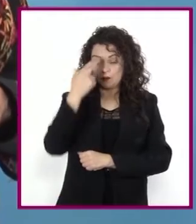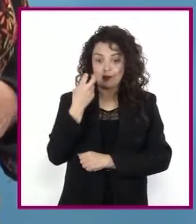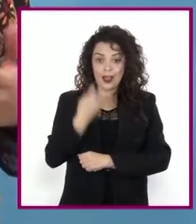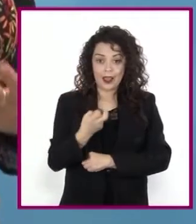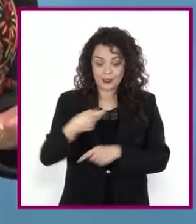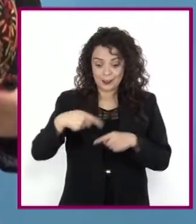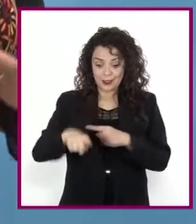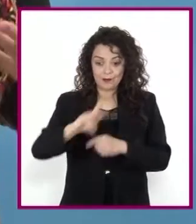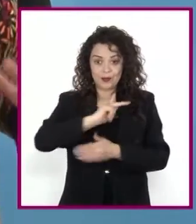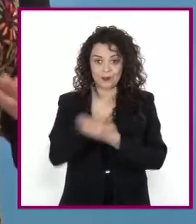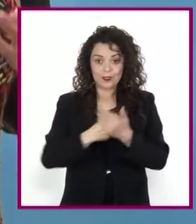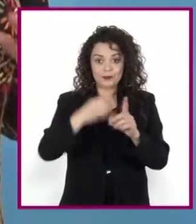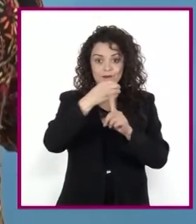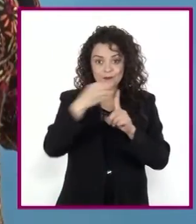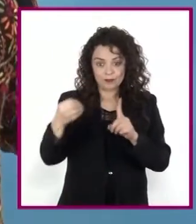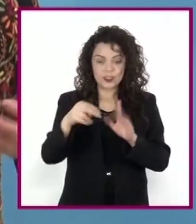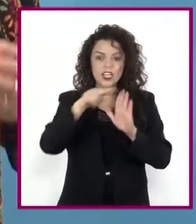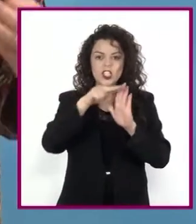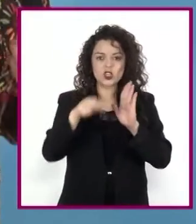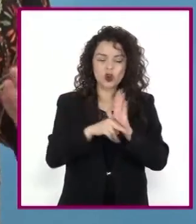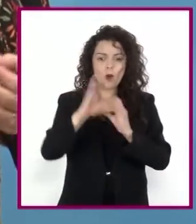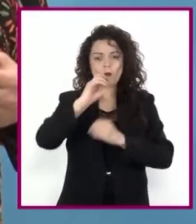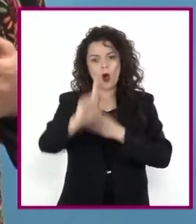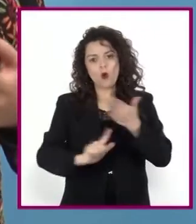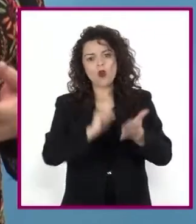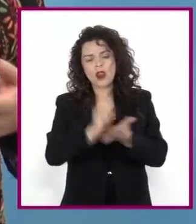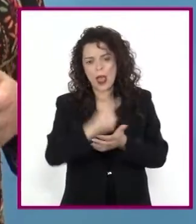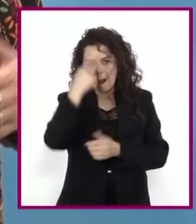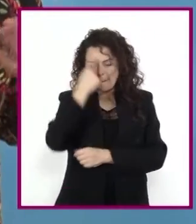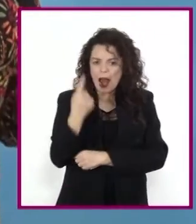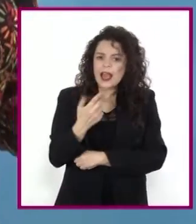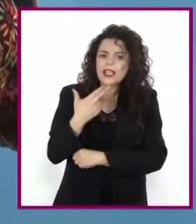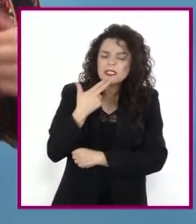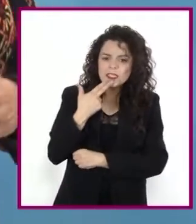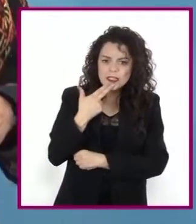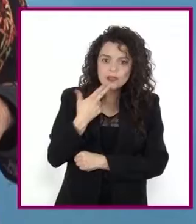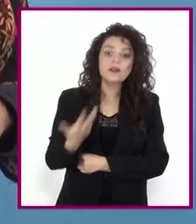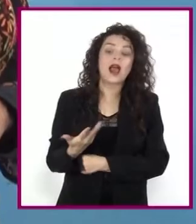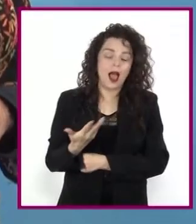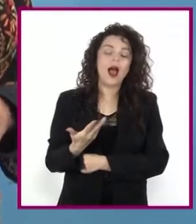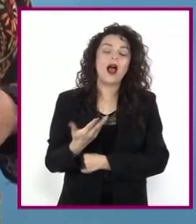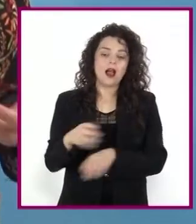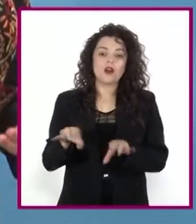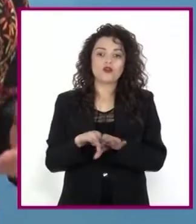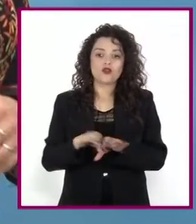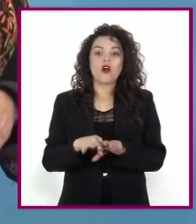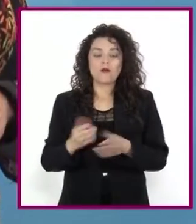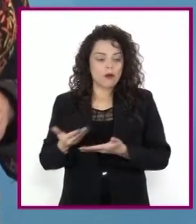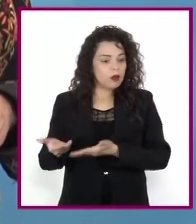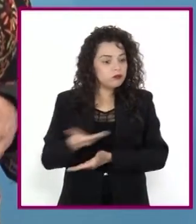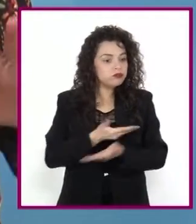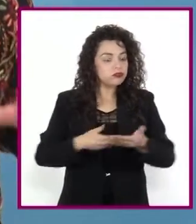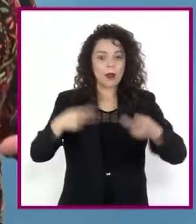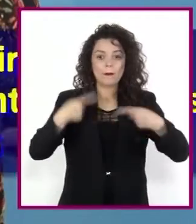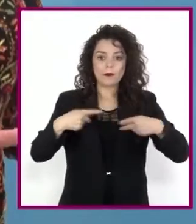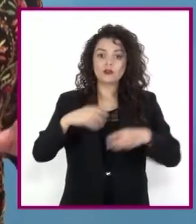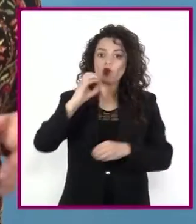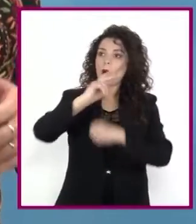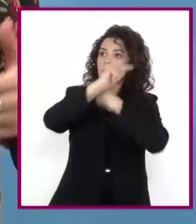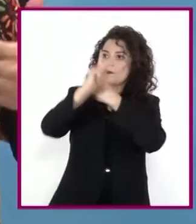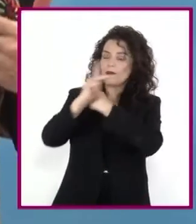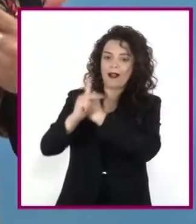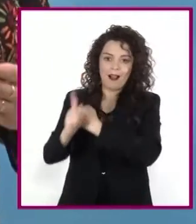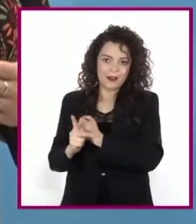esta sesión dijimos que las normas o leyes sirven para regular las relaciones entre las personas o naciones. Es